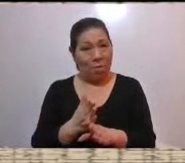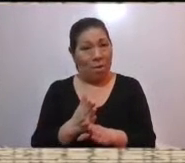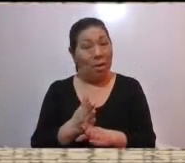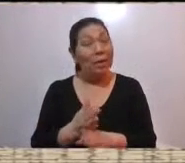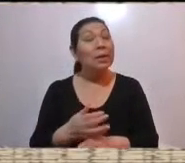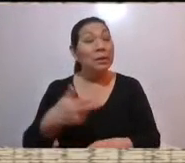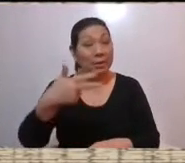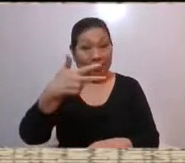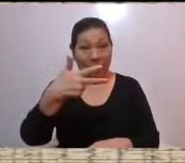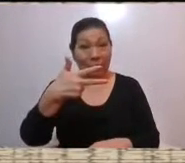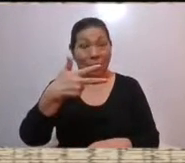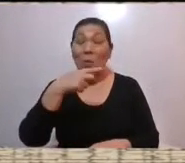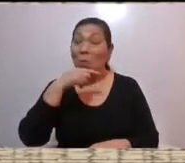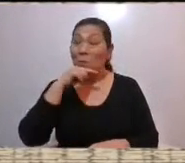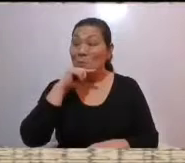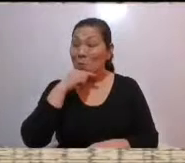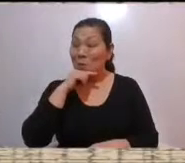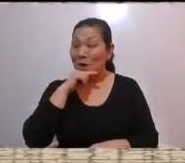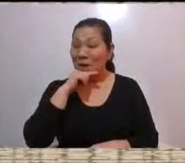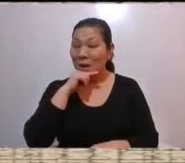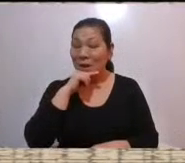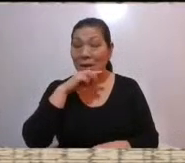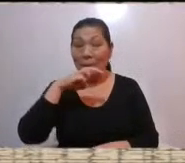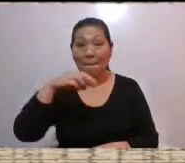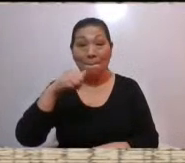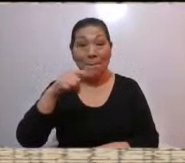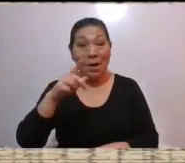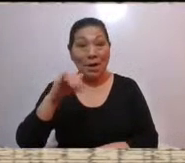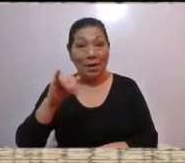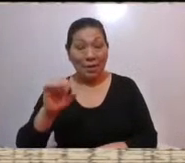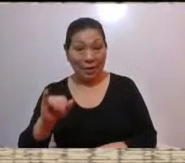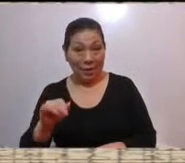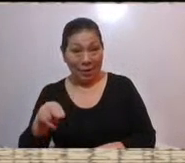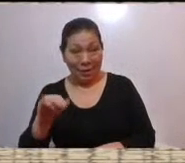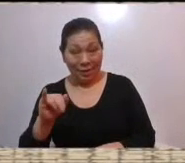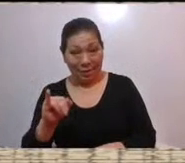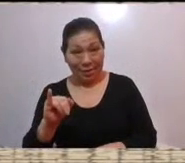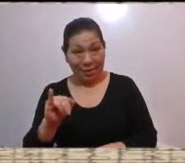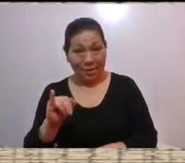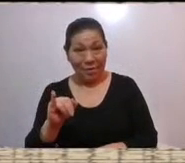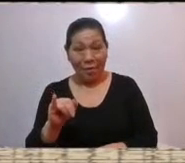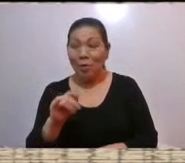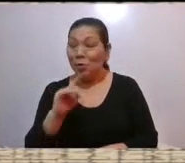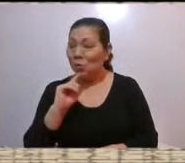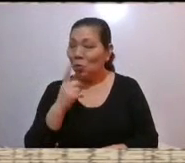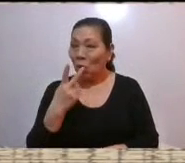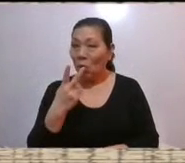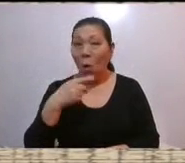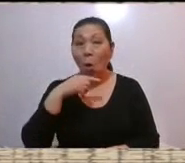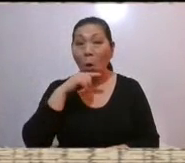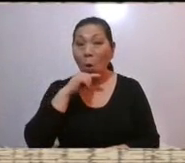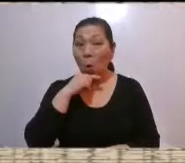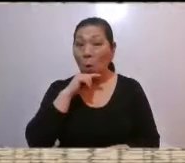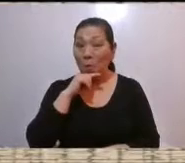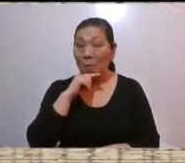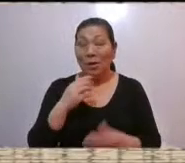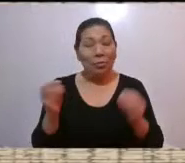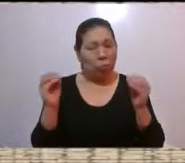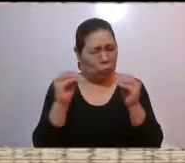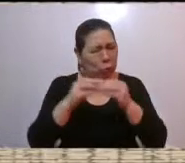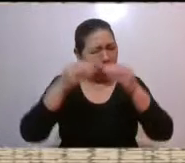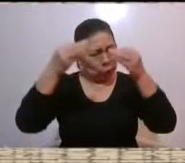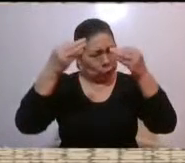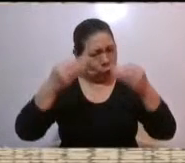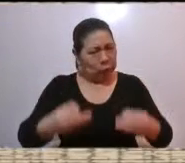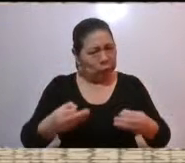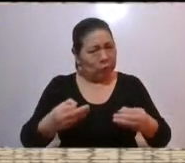niveles. Al igual que esas tres grandes mujeres, Marlene y Elita Ciesa Fernández son dos jóvenes